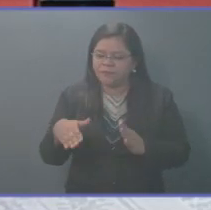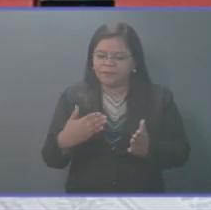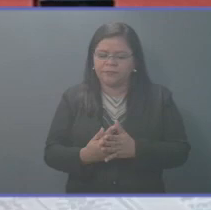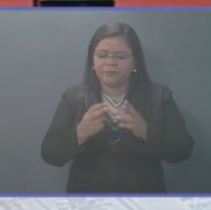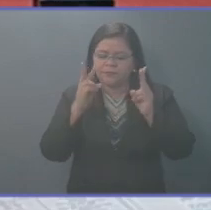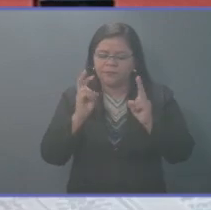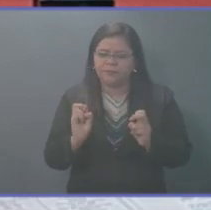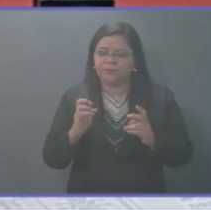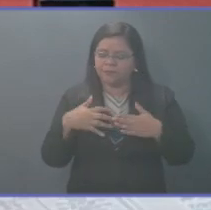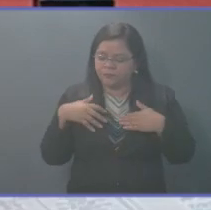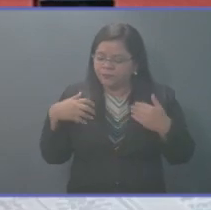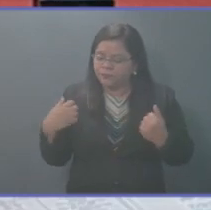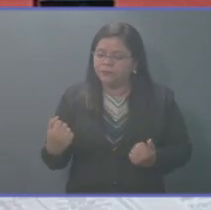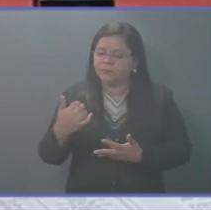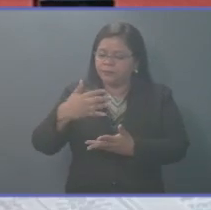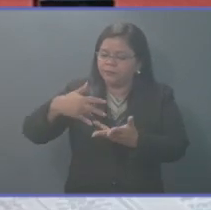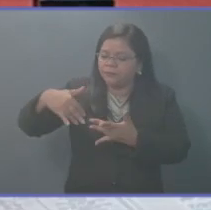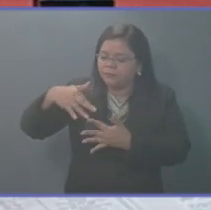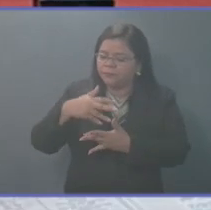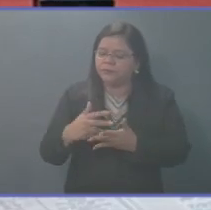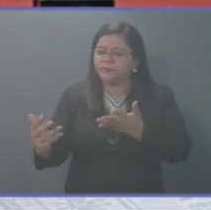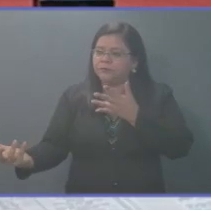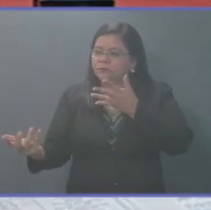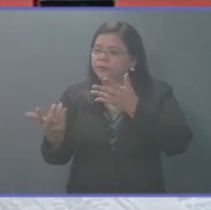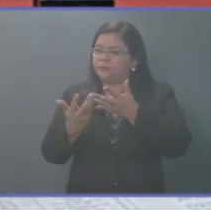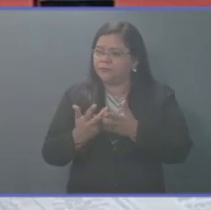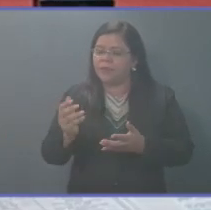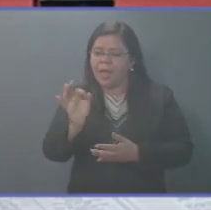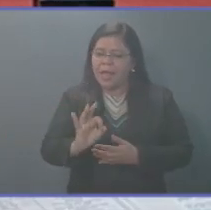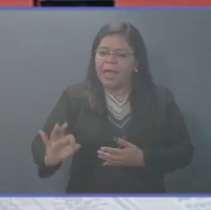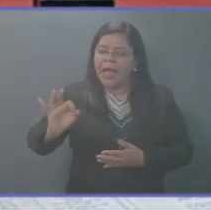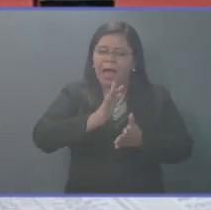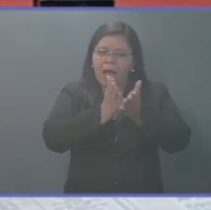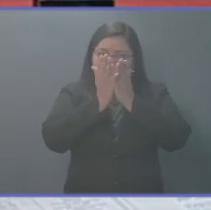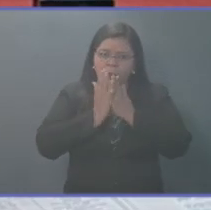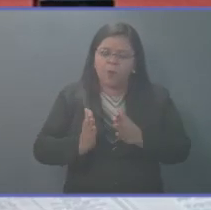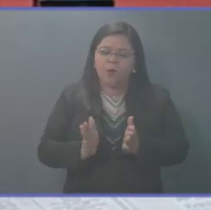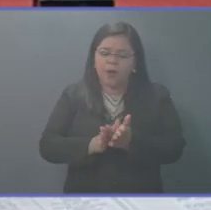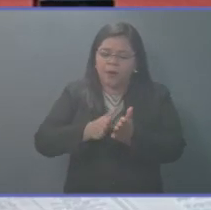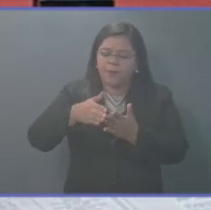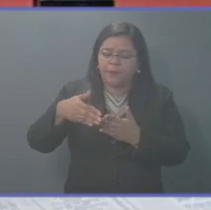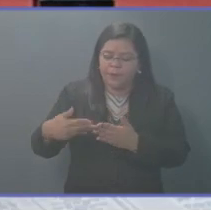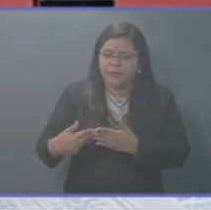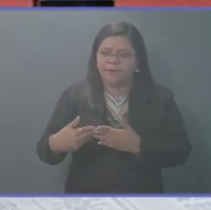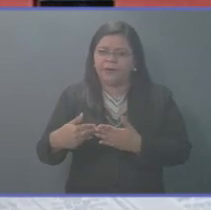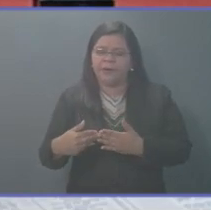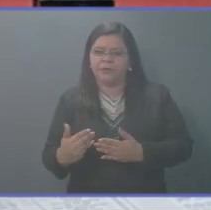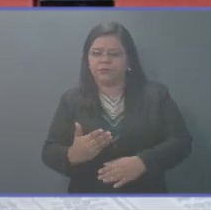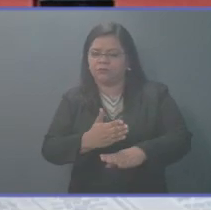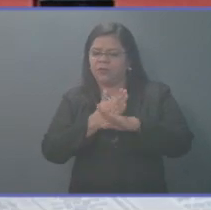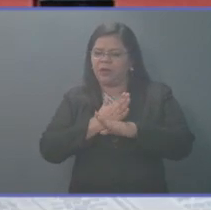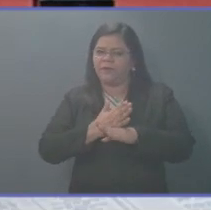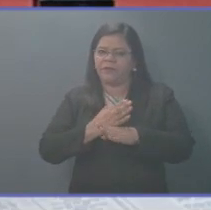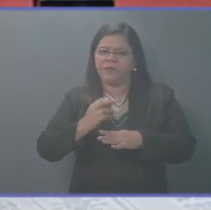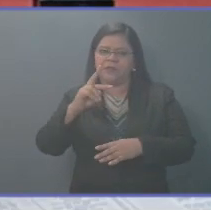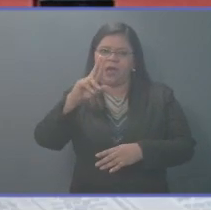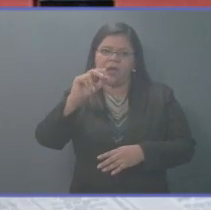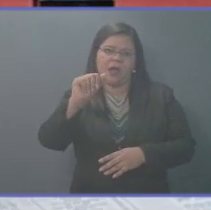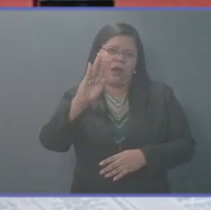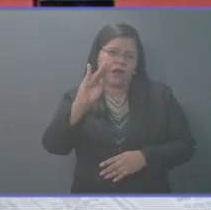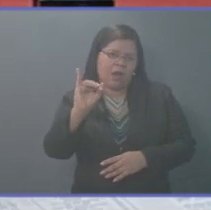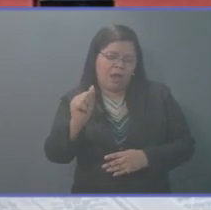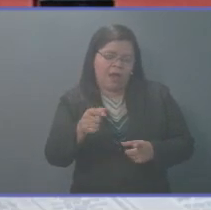el tema de saneamiento ambiental que compete la calidad del agua el plan antirrábico verdad control de